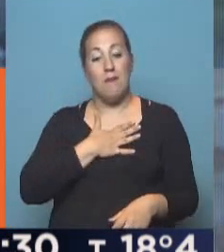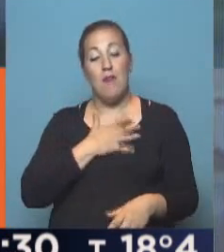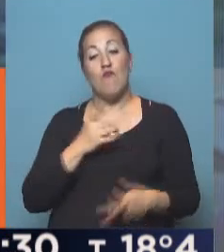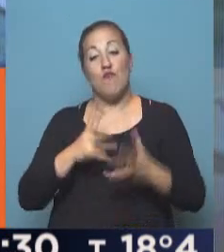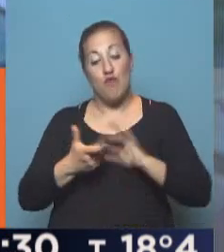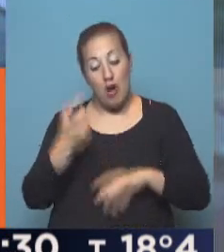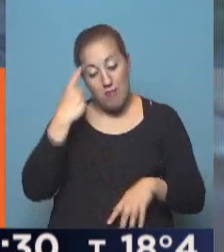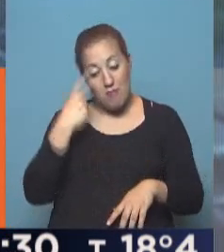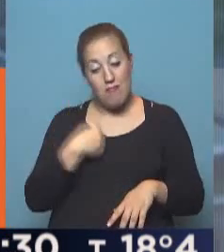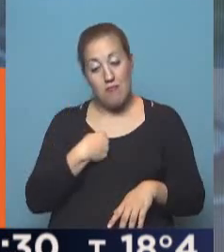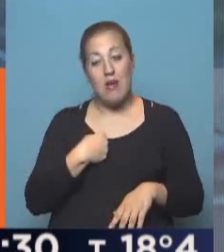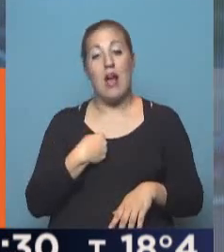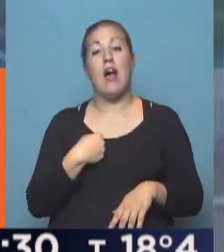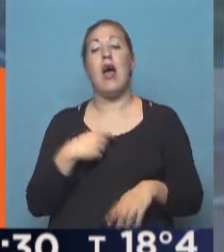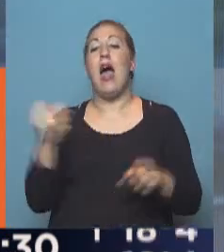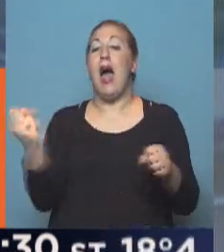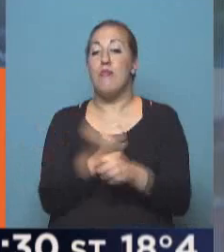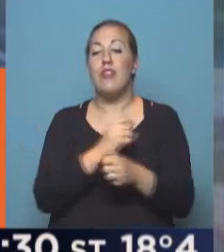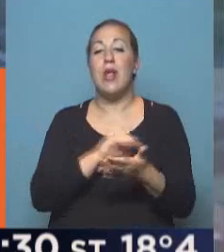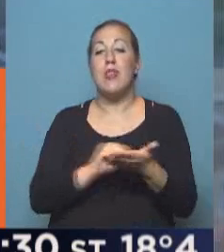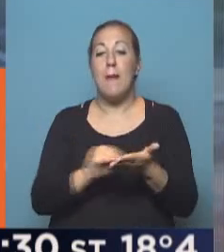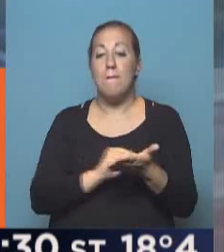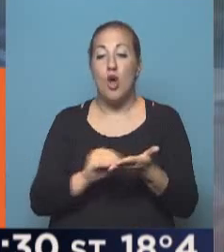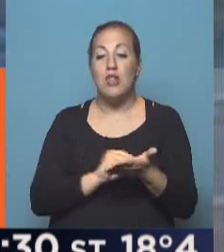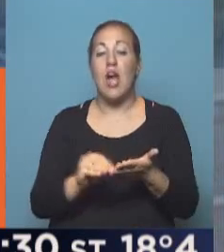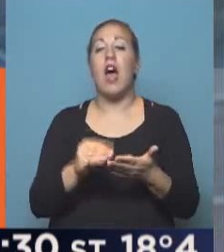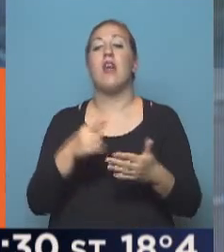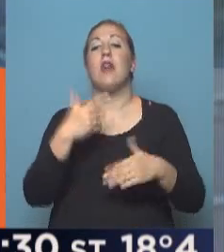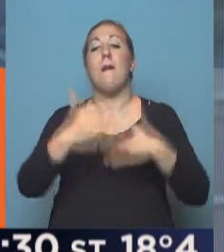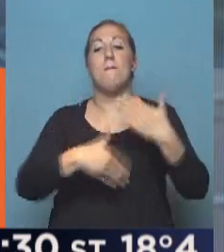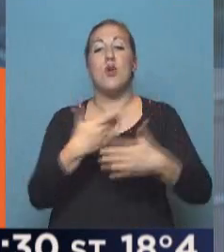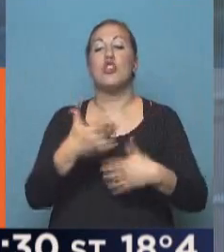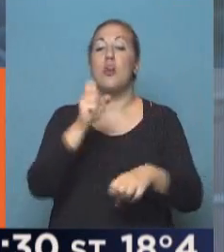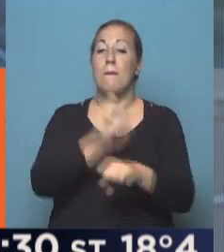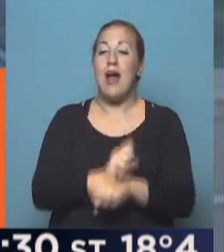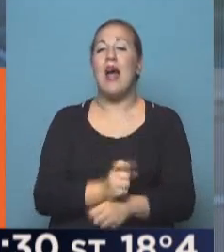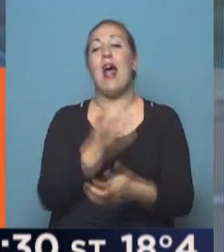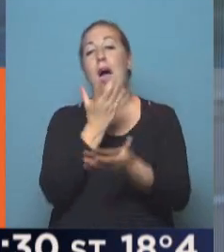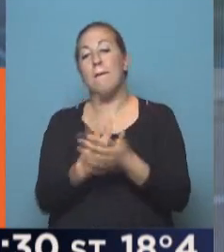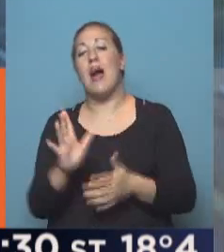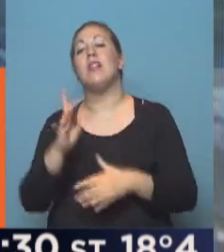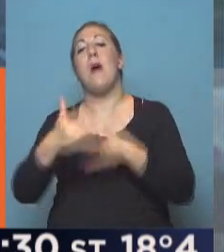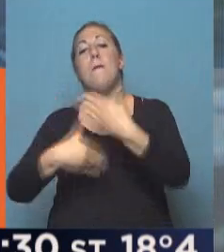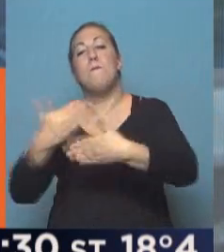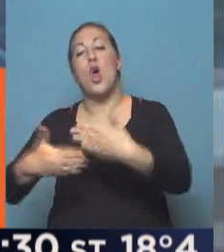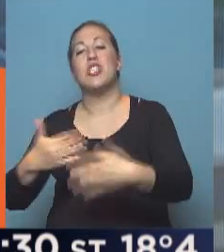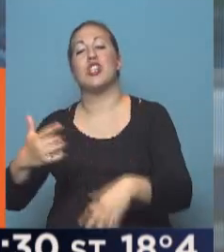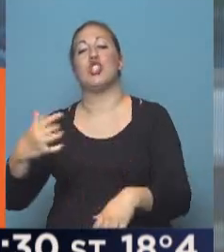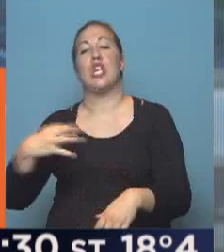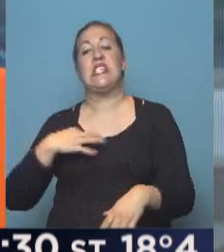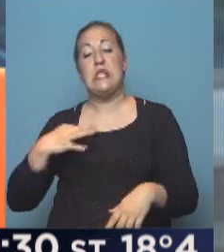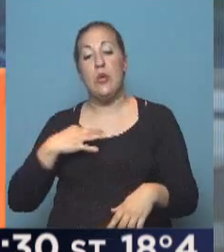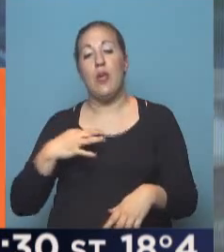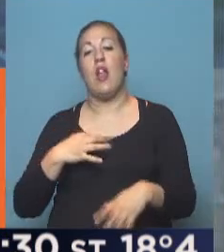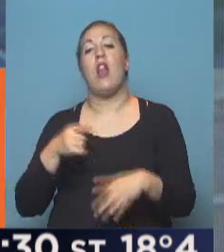aprobación de la cámara de diputados en tanto distingue el proceso penal de otro proceso llamémosle civil en el cual justamente se discute